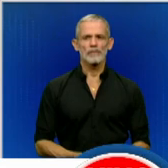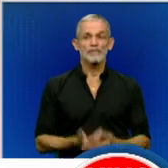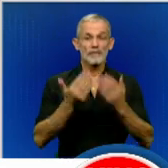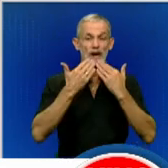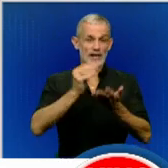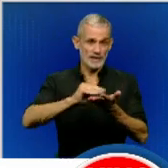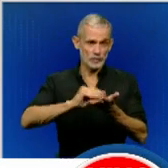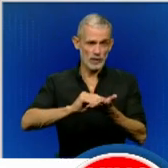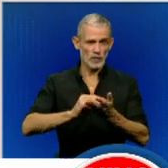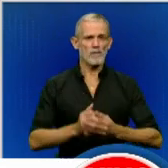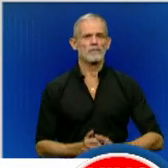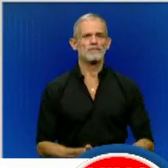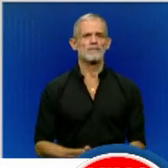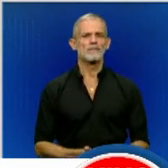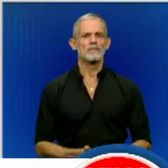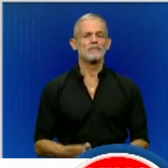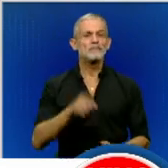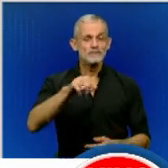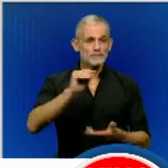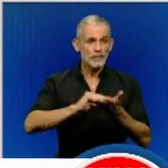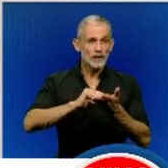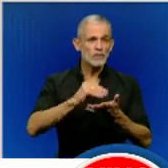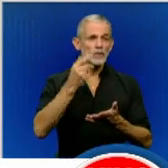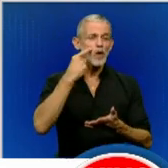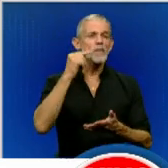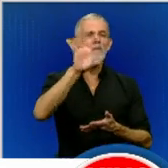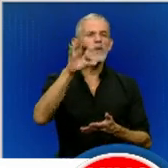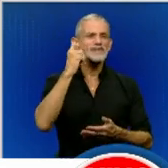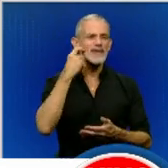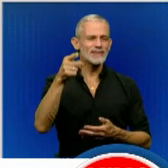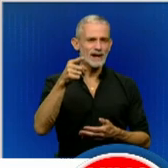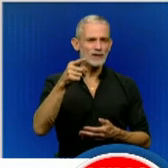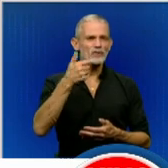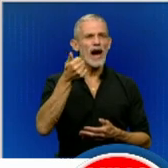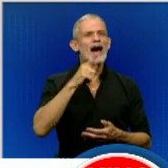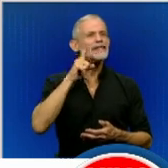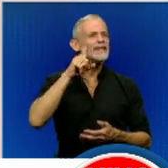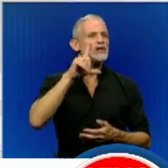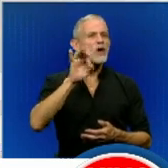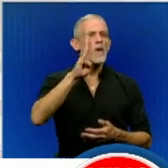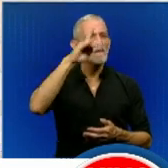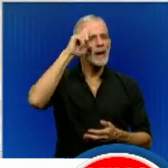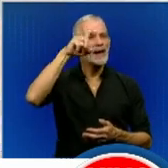gracias diputado tiene la palabra del diputado por la provincia de entre ríos atilio benedetti